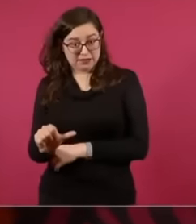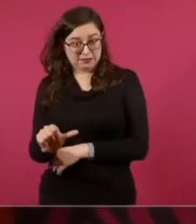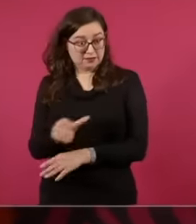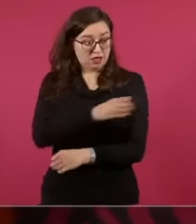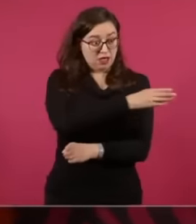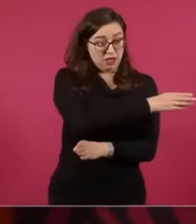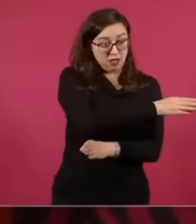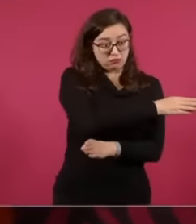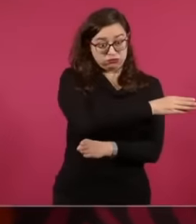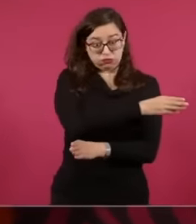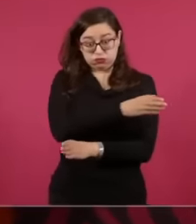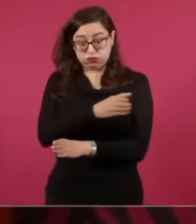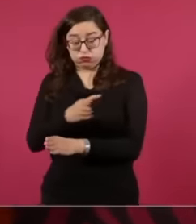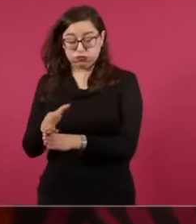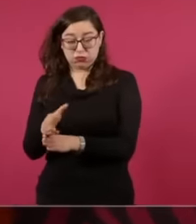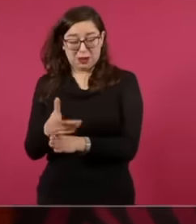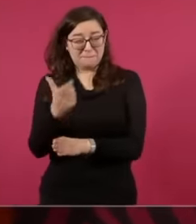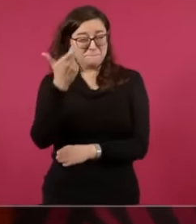Ahorita van a ver lo que pasó.